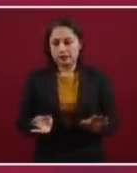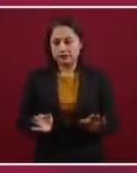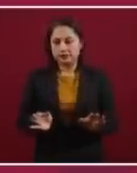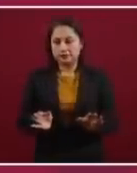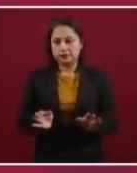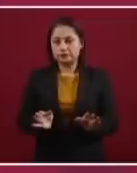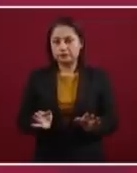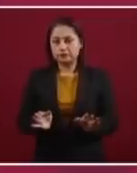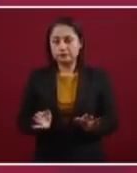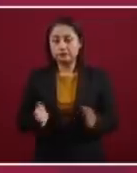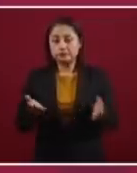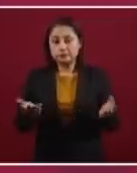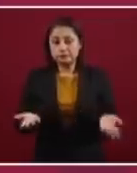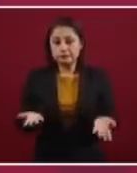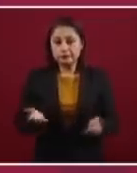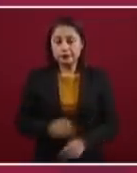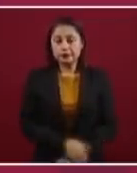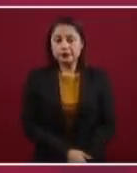qué